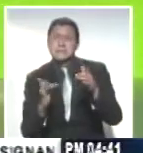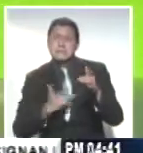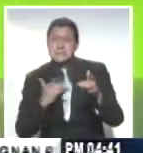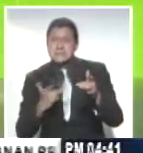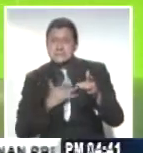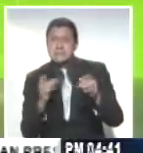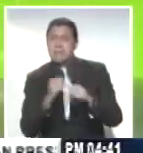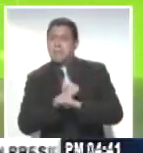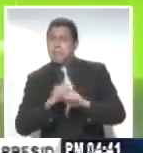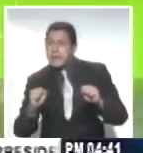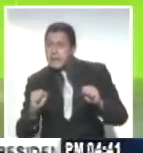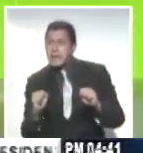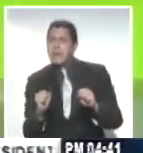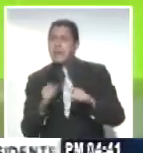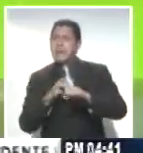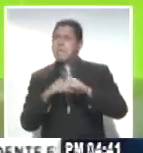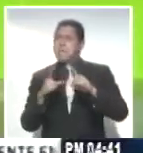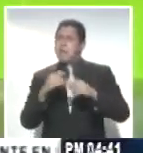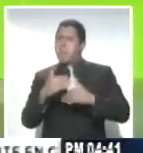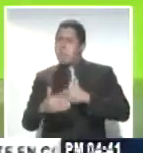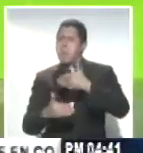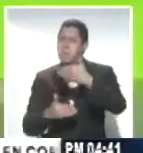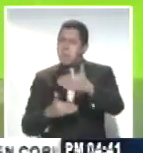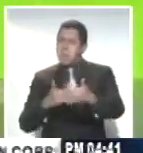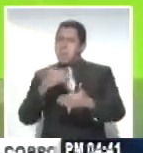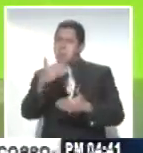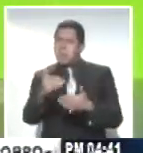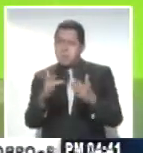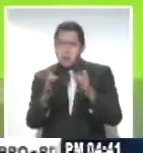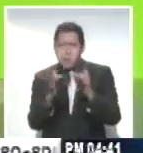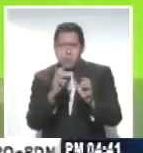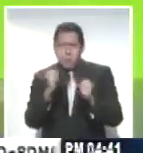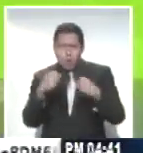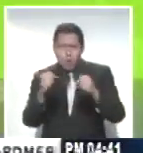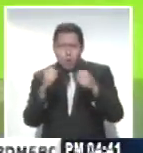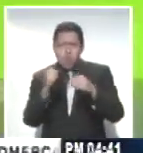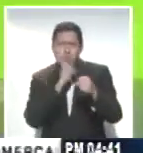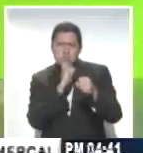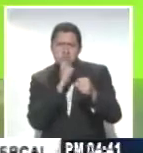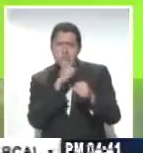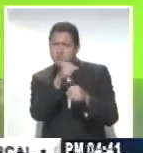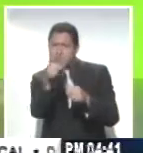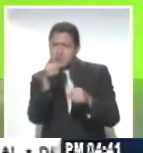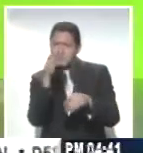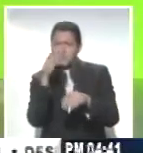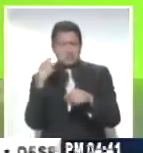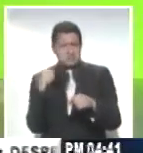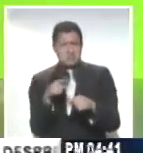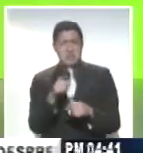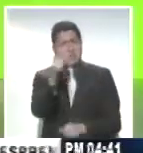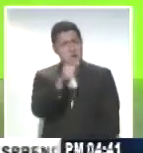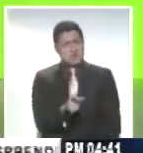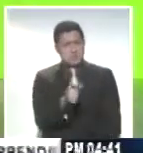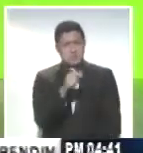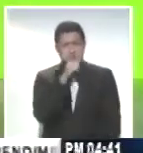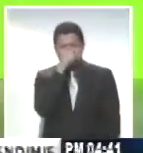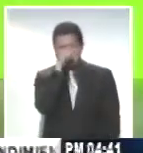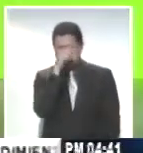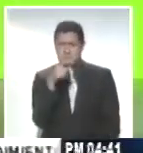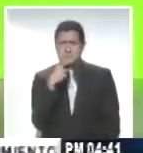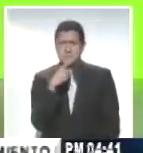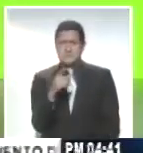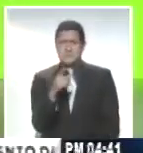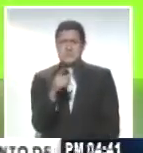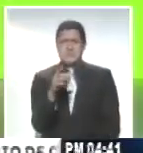se va perdiendo la sensibilidad, pero con el tiempo se pierde la función motora. Entonces, es cuando usted va a encontrar pacientes que tienen la